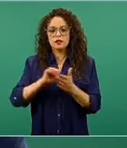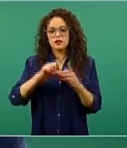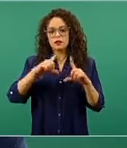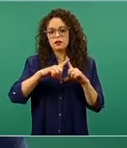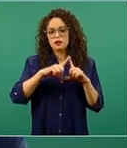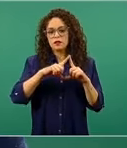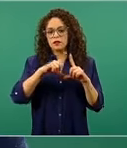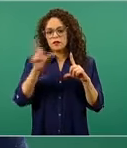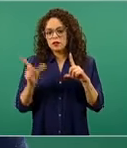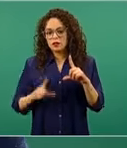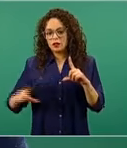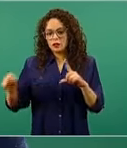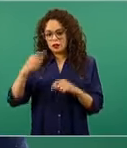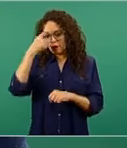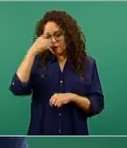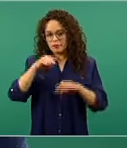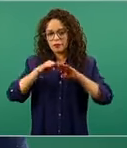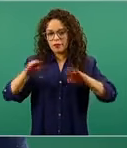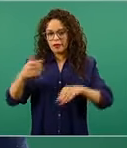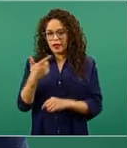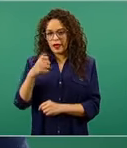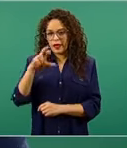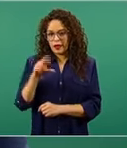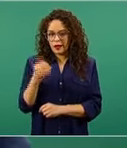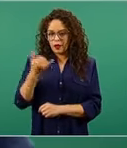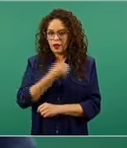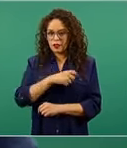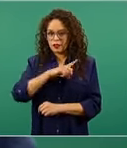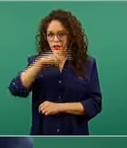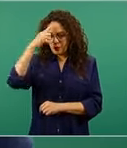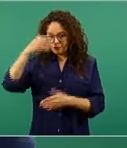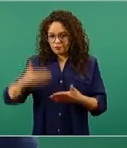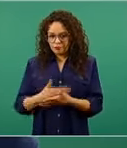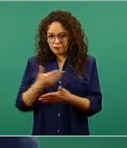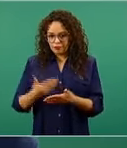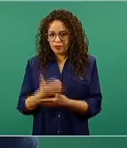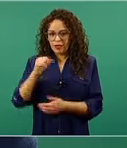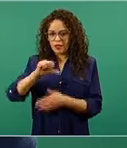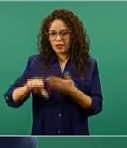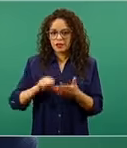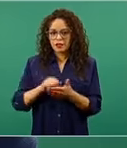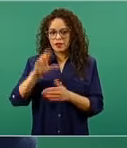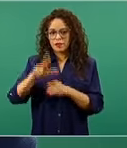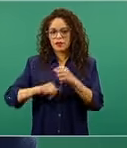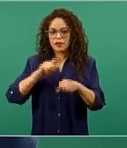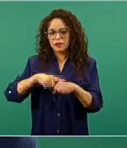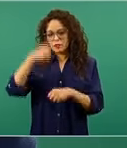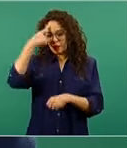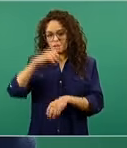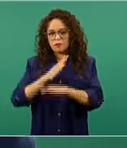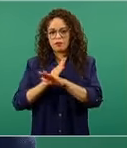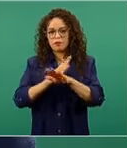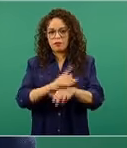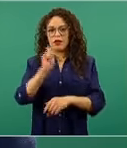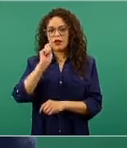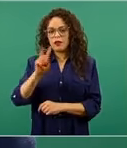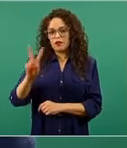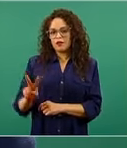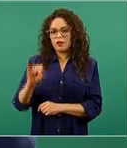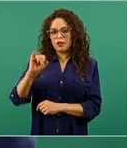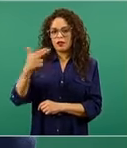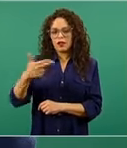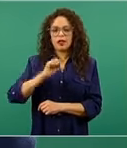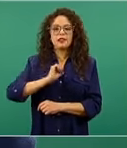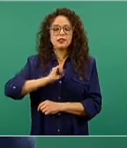Salud Reproductiva y del Centro Nacional para la Prevención y Control del VIH-SIDA. Y